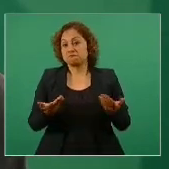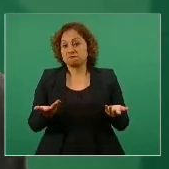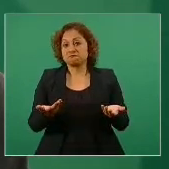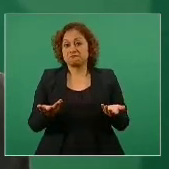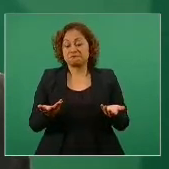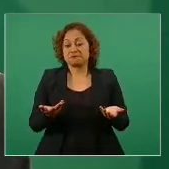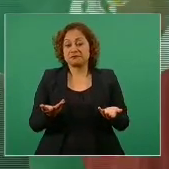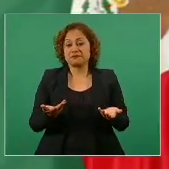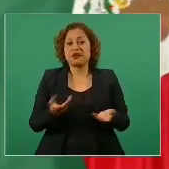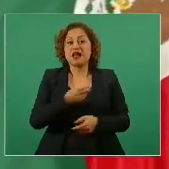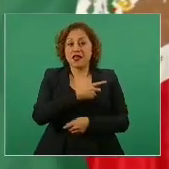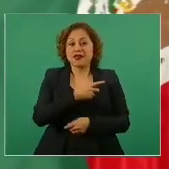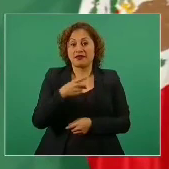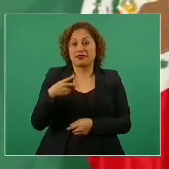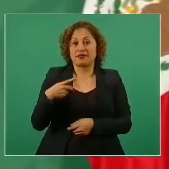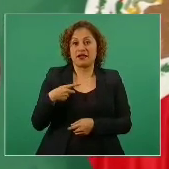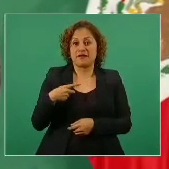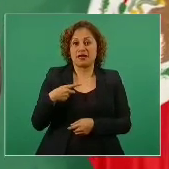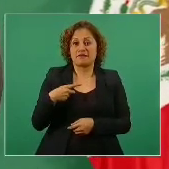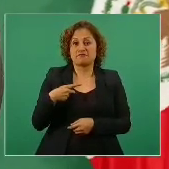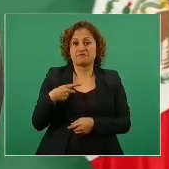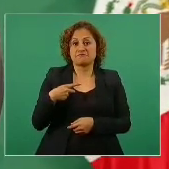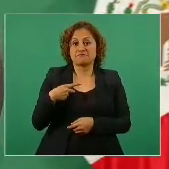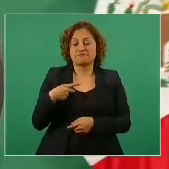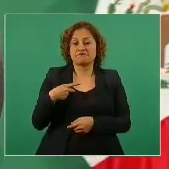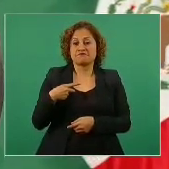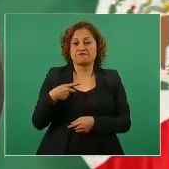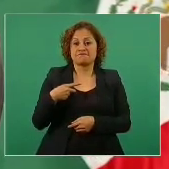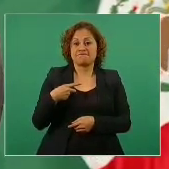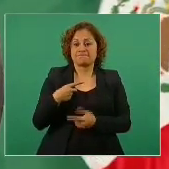se tiene que hacer valer.